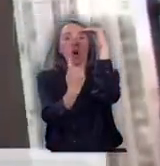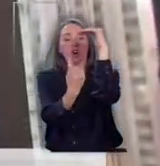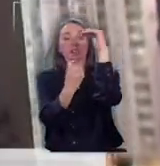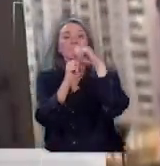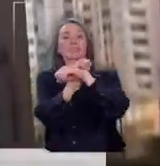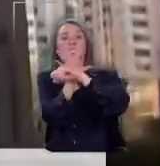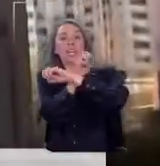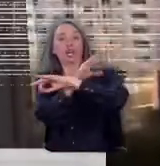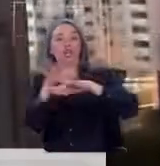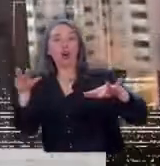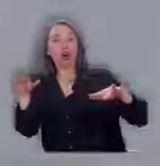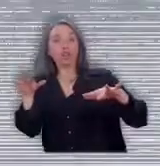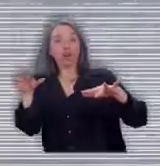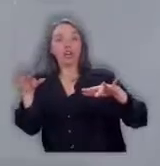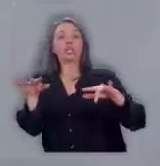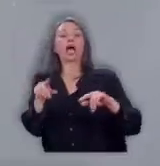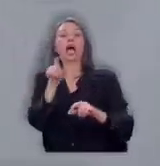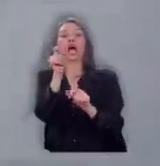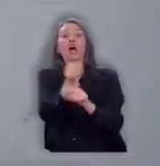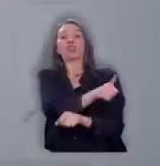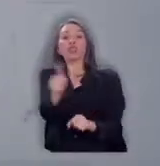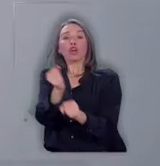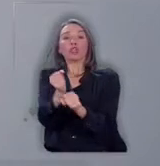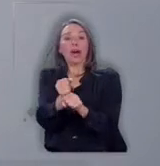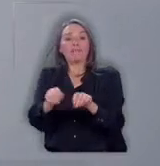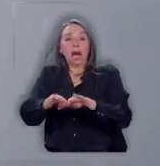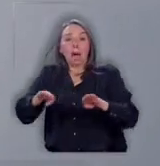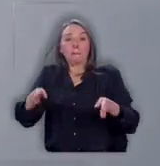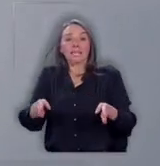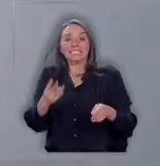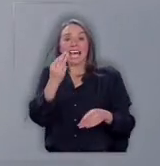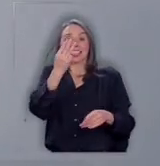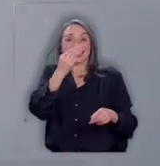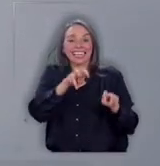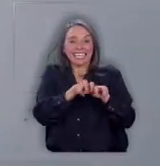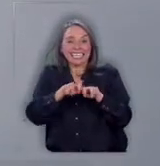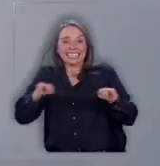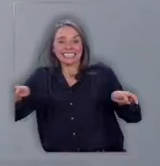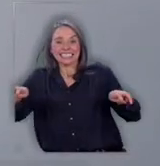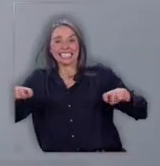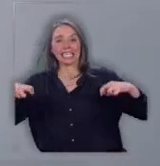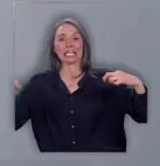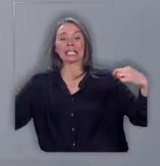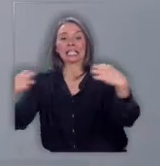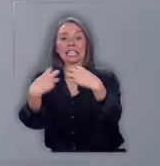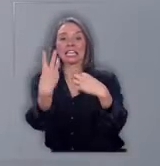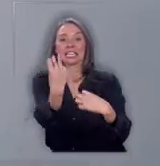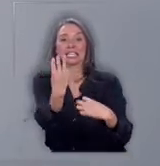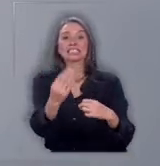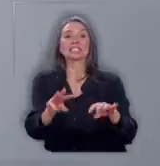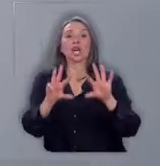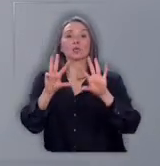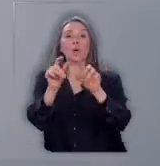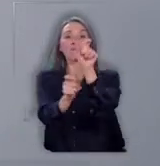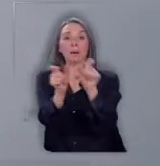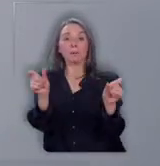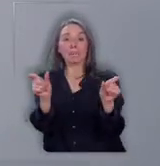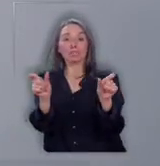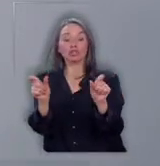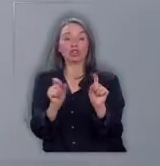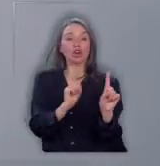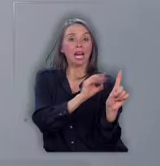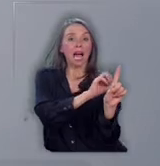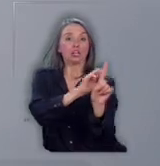plena pandemia todos los empleados trabajaban en mesas de 13 puestos en algunos casos hasta nueve personas fueron